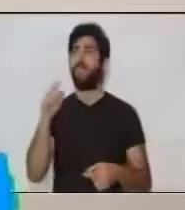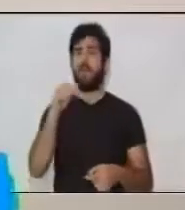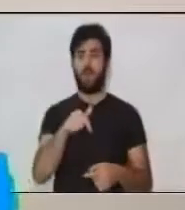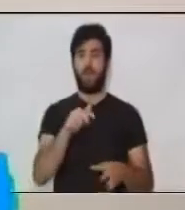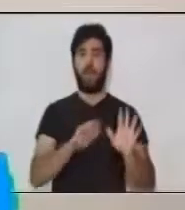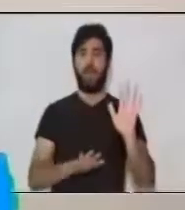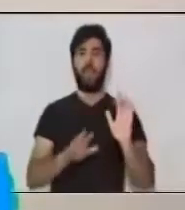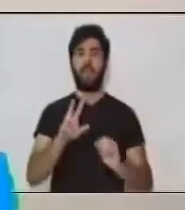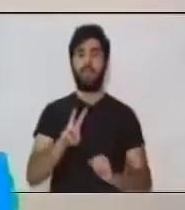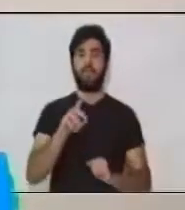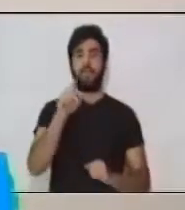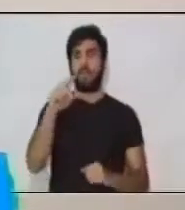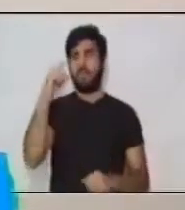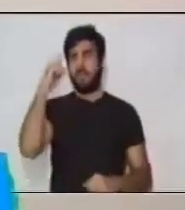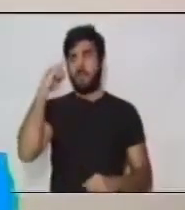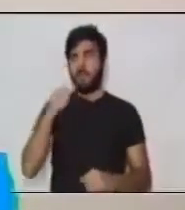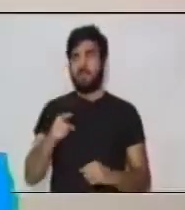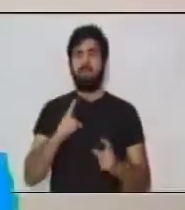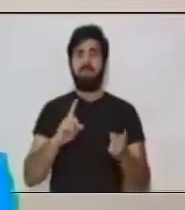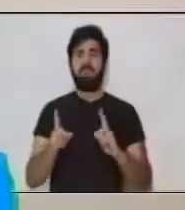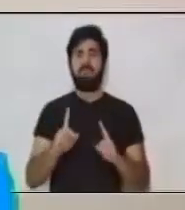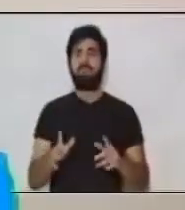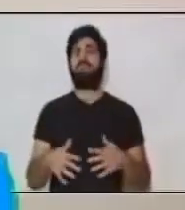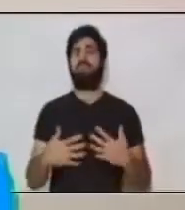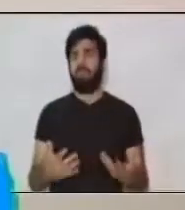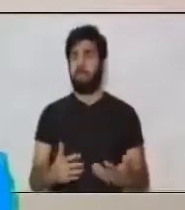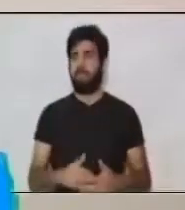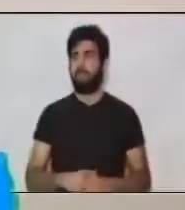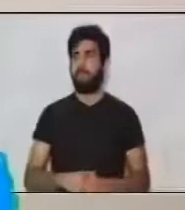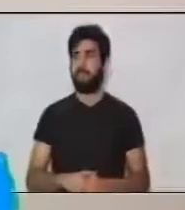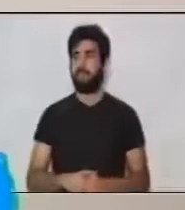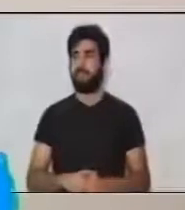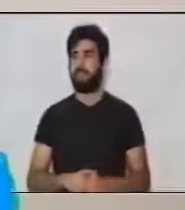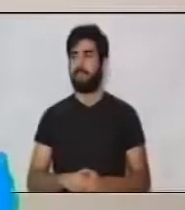12, ¿qué clase de ángulos son estos?